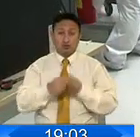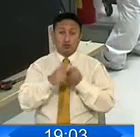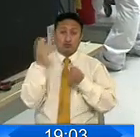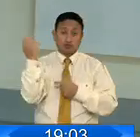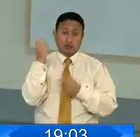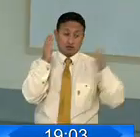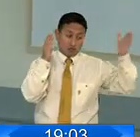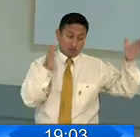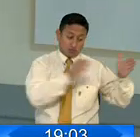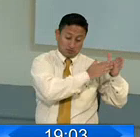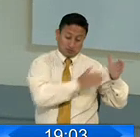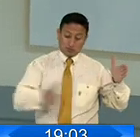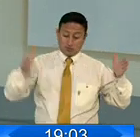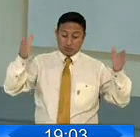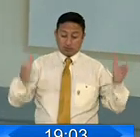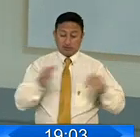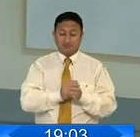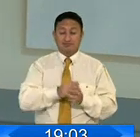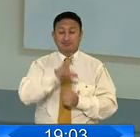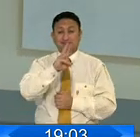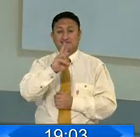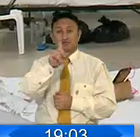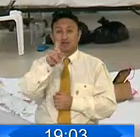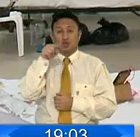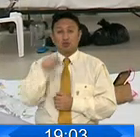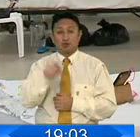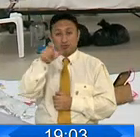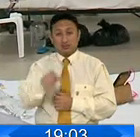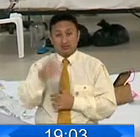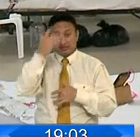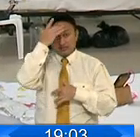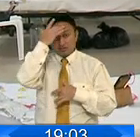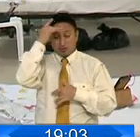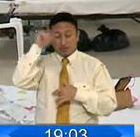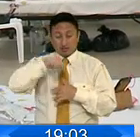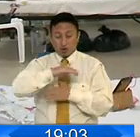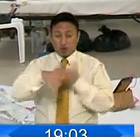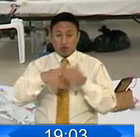atendido a al menos 61 mil enfermos con cuadros respiratorios. Informó.